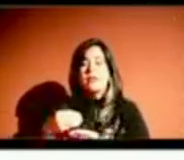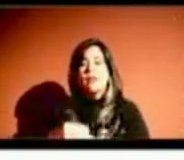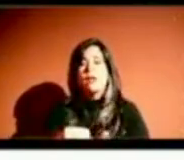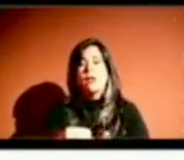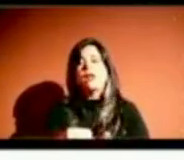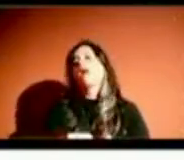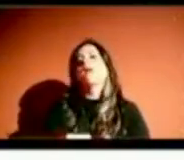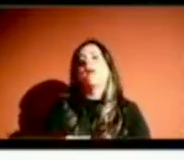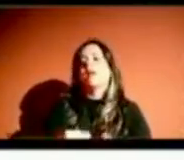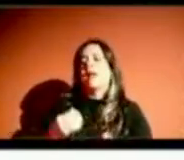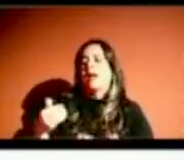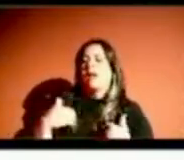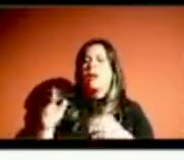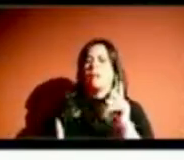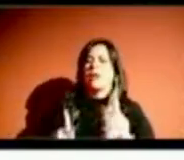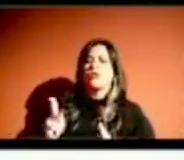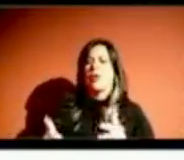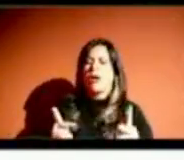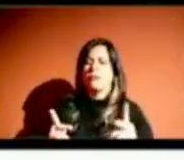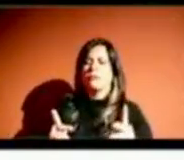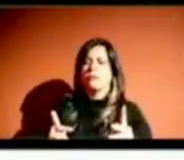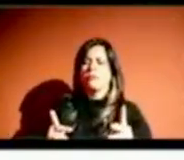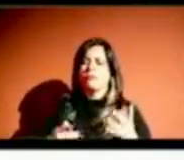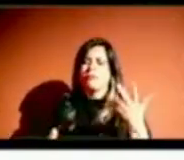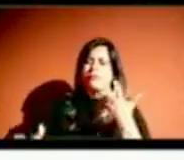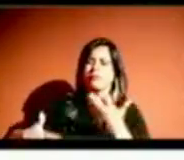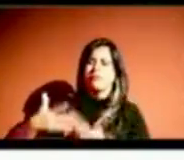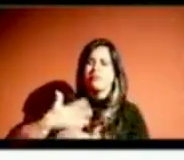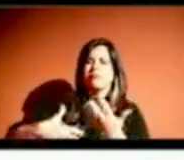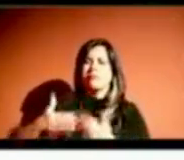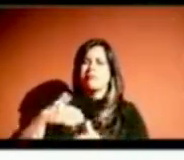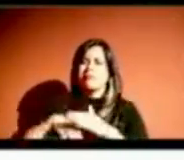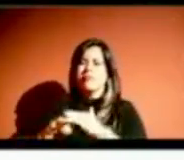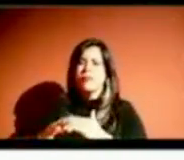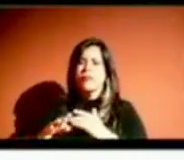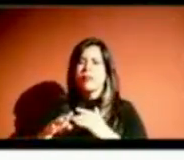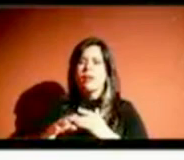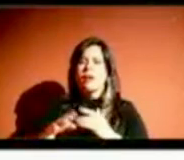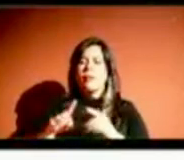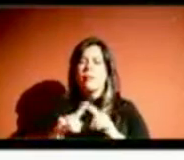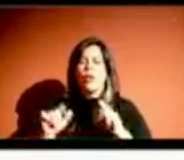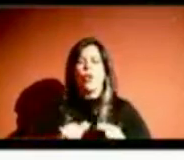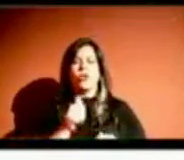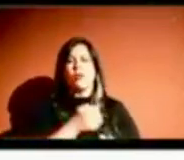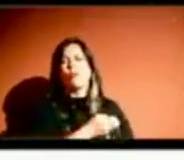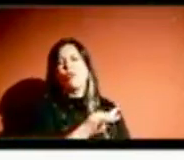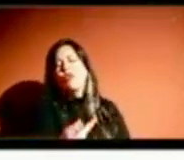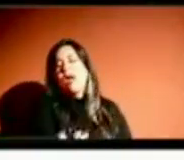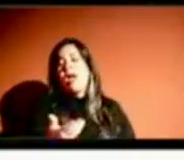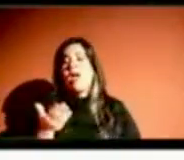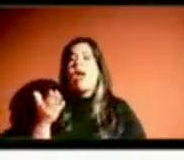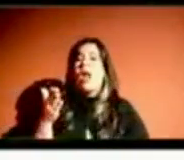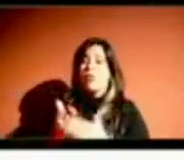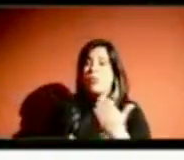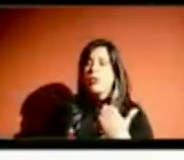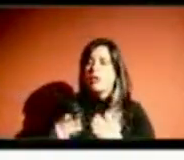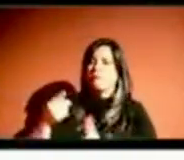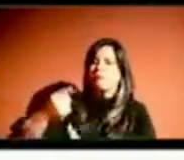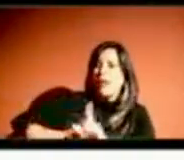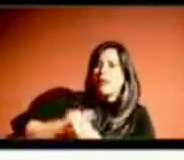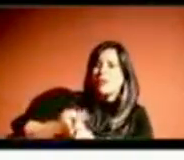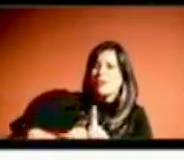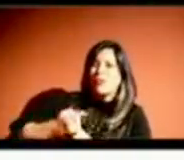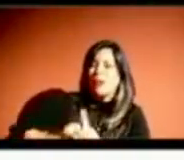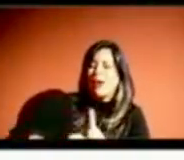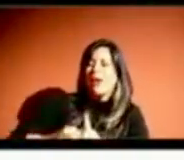Hacienda hay personas que tienen más interacción que otras, ¿ok? Con el departamento. Hay algunas que es muy probable mensualmente